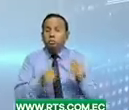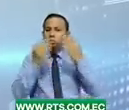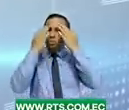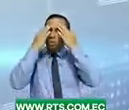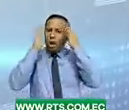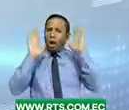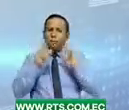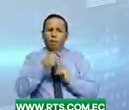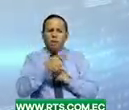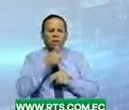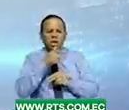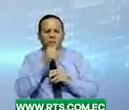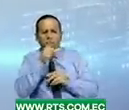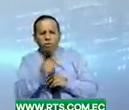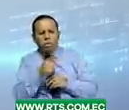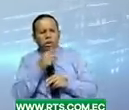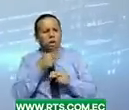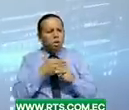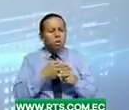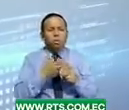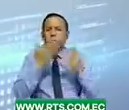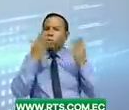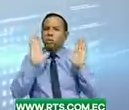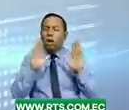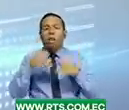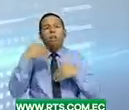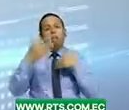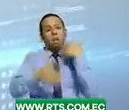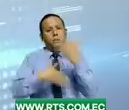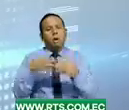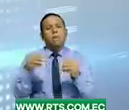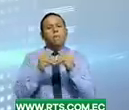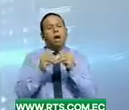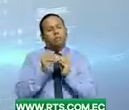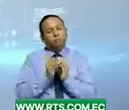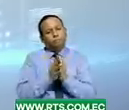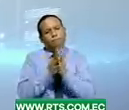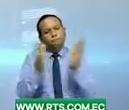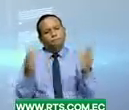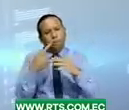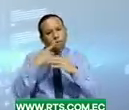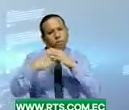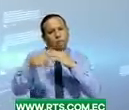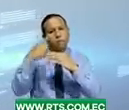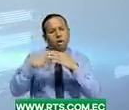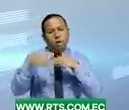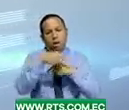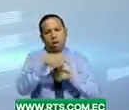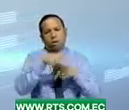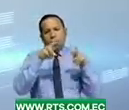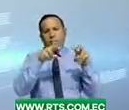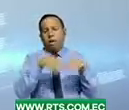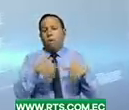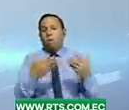tampoco su identidad. En las próximas horas ampliaremos la información de este hecho.